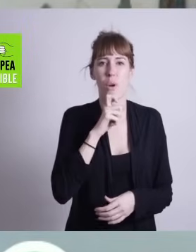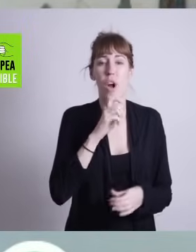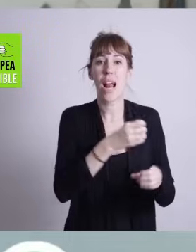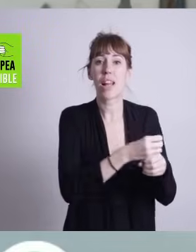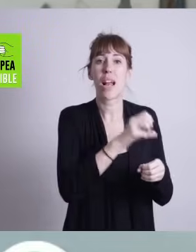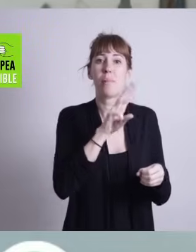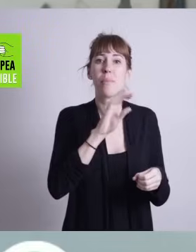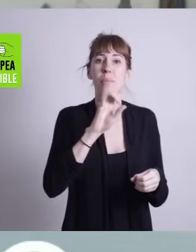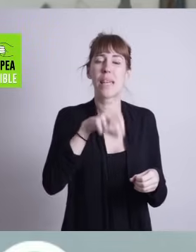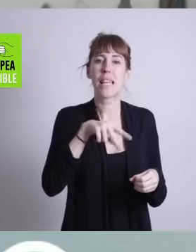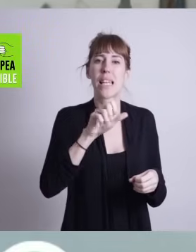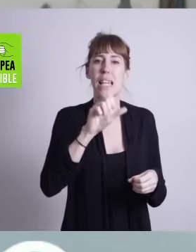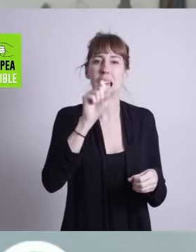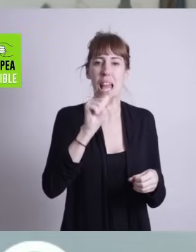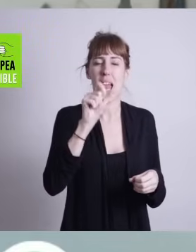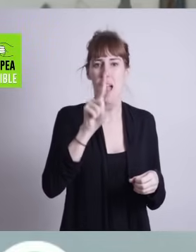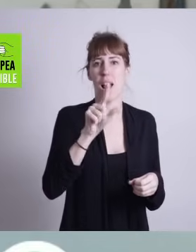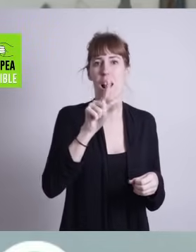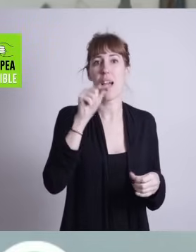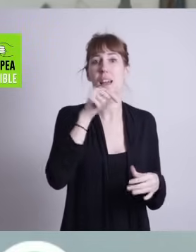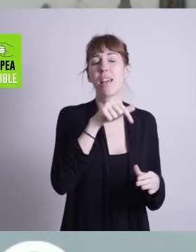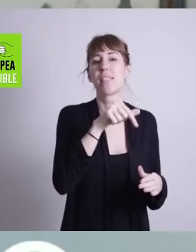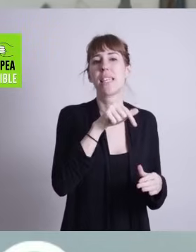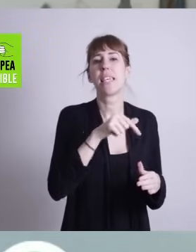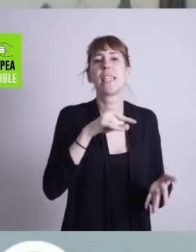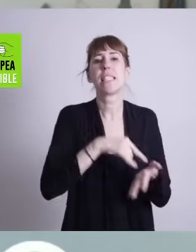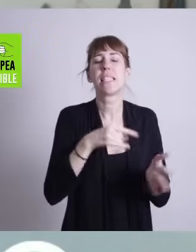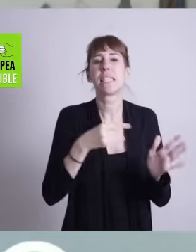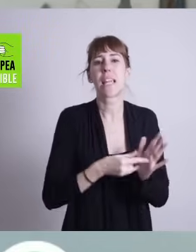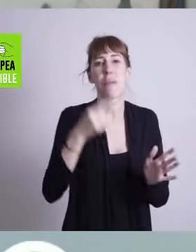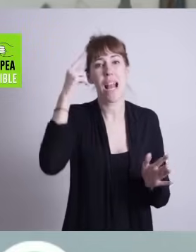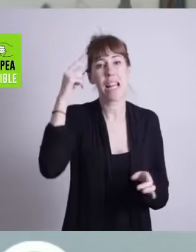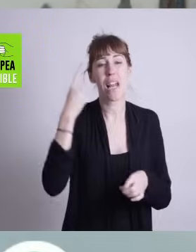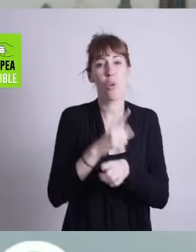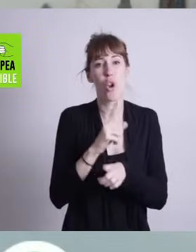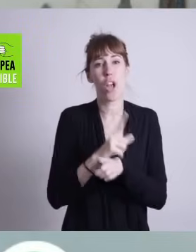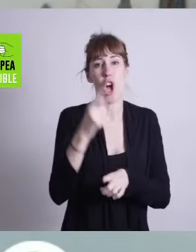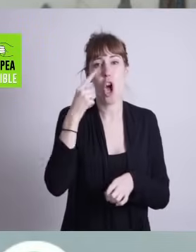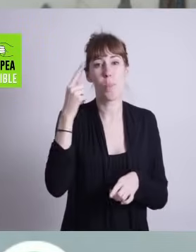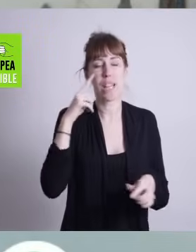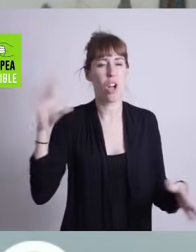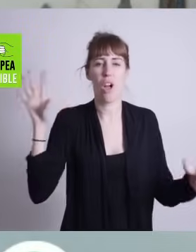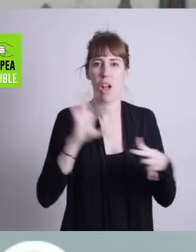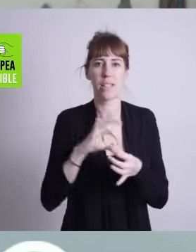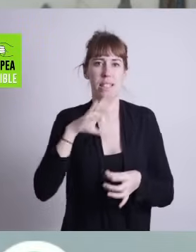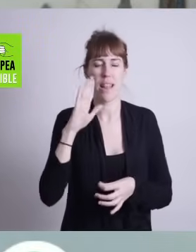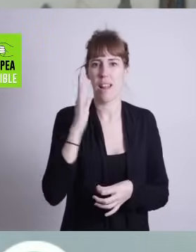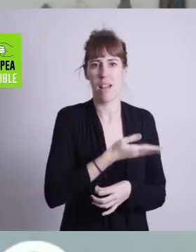La glándula pineal tiene una conexión directa a nuestro sistema neurológico óptico y